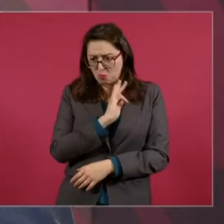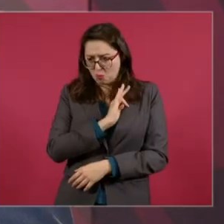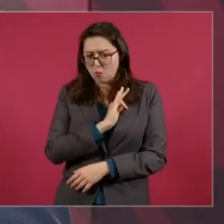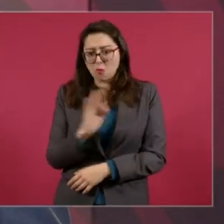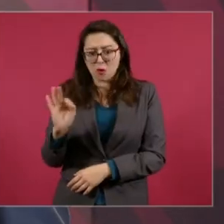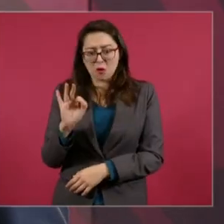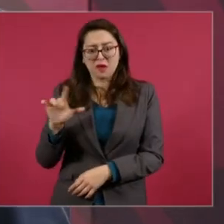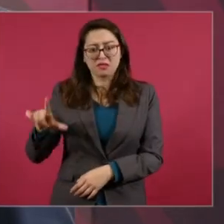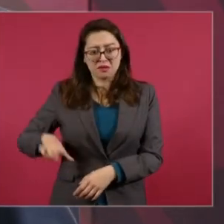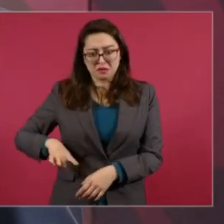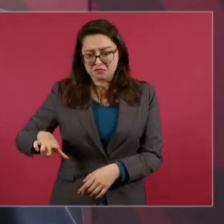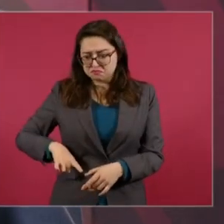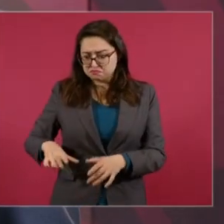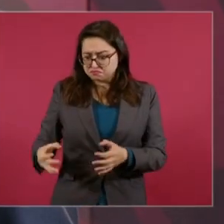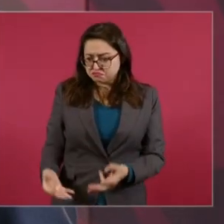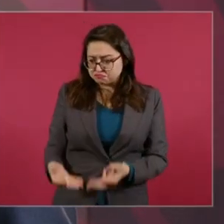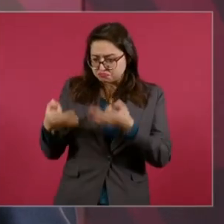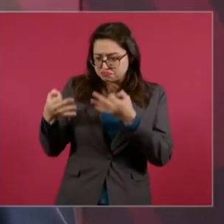y que a todos